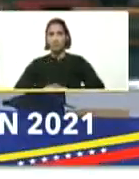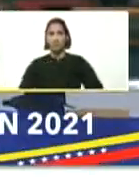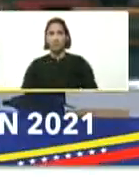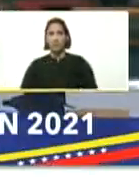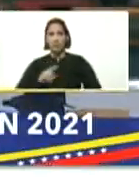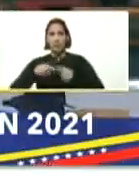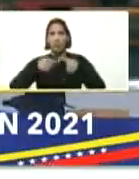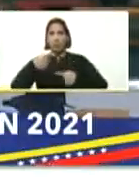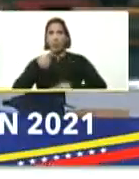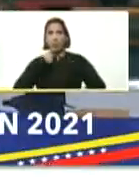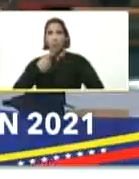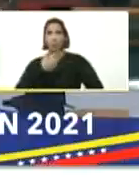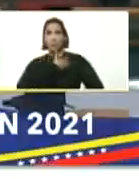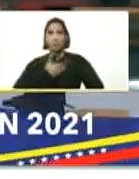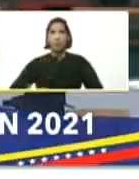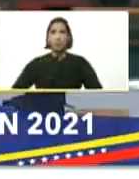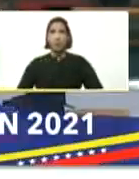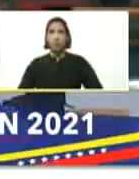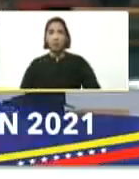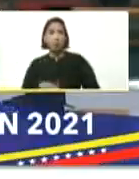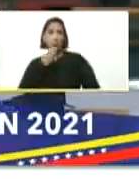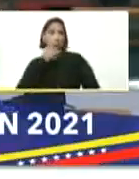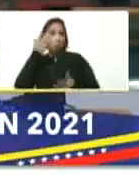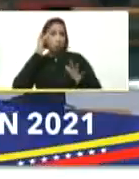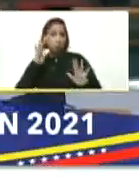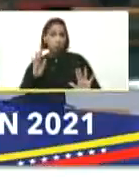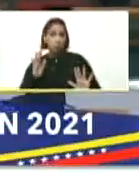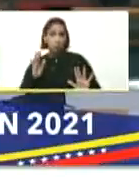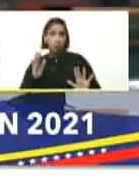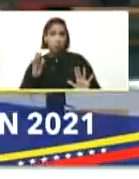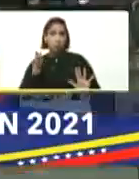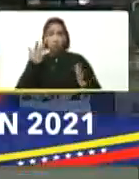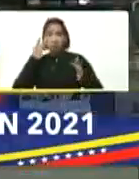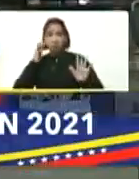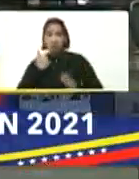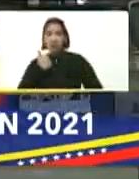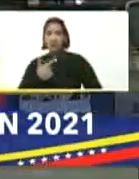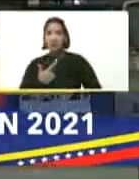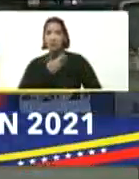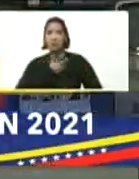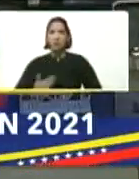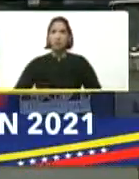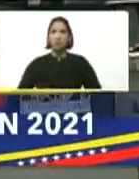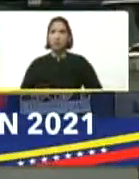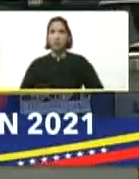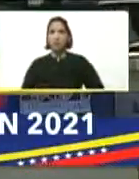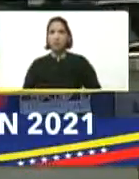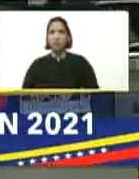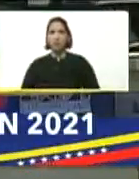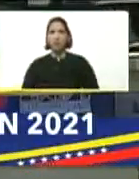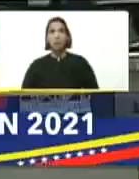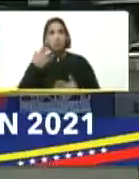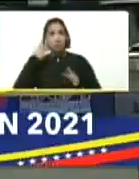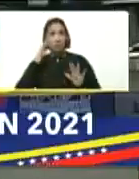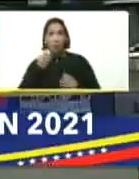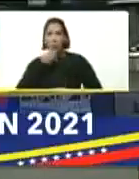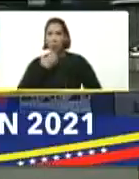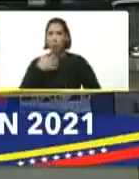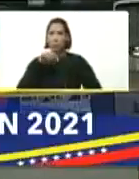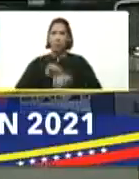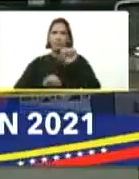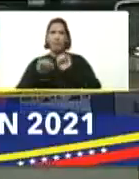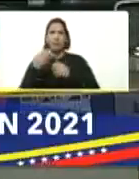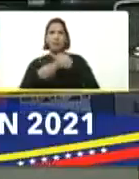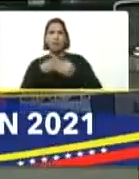dicen que soy presidente. No es seguro, Aranza. Dicen que soy presidente. Bueno, me parece muy bien la defensa que ha hecho